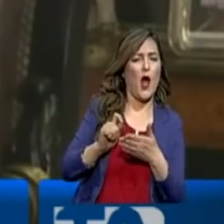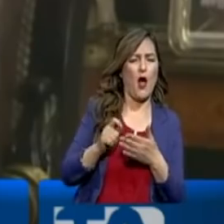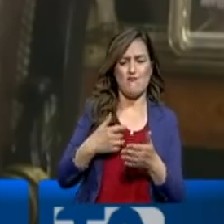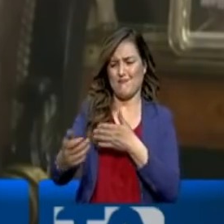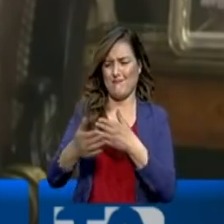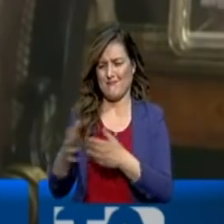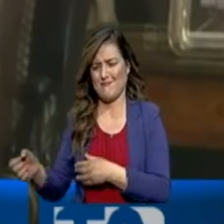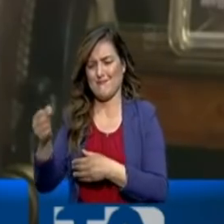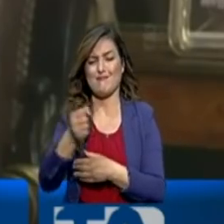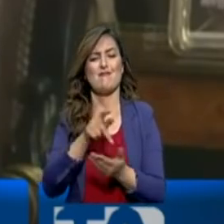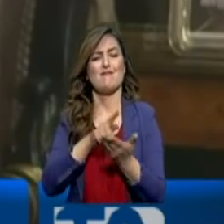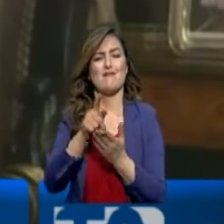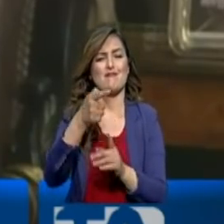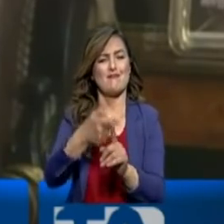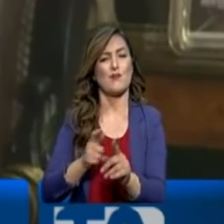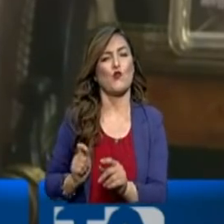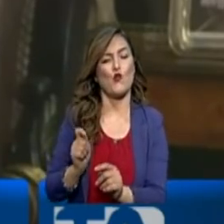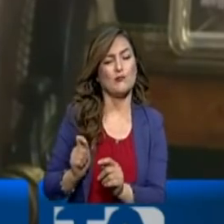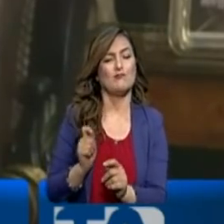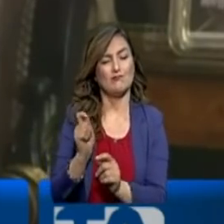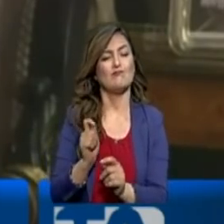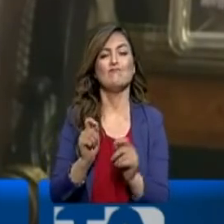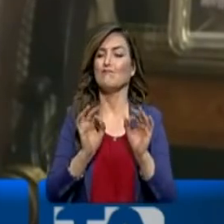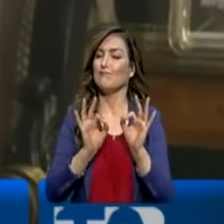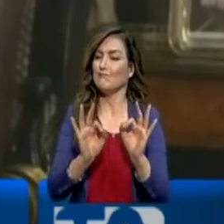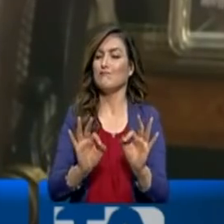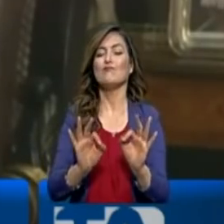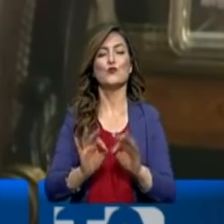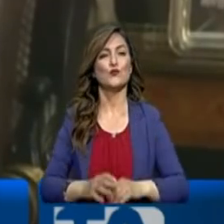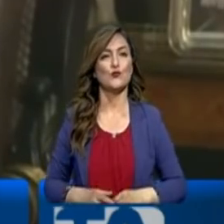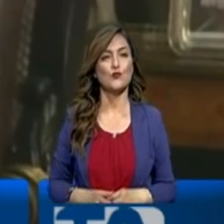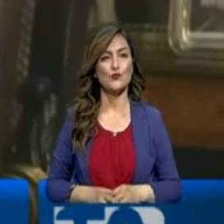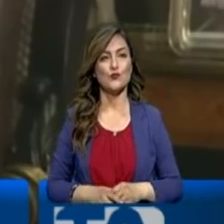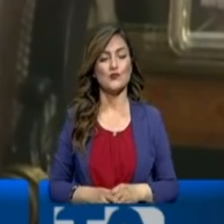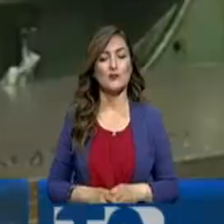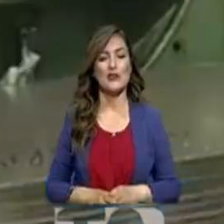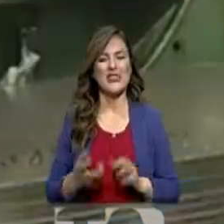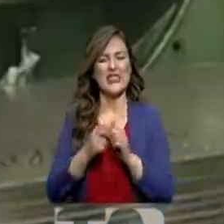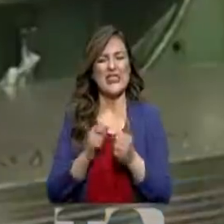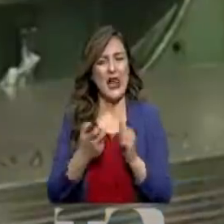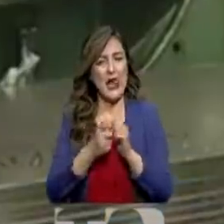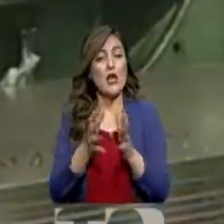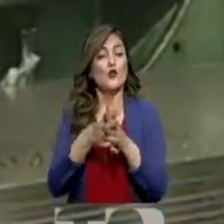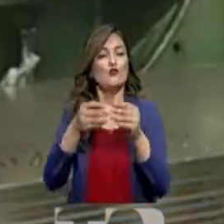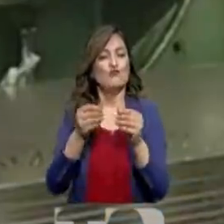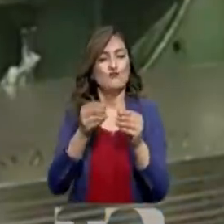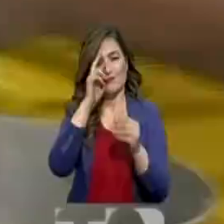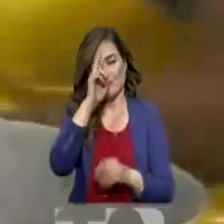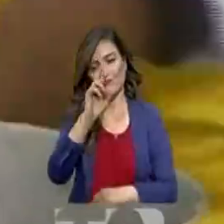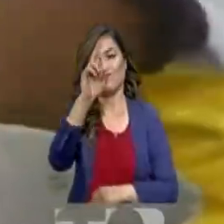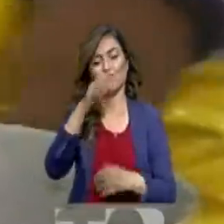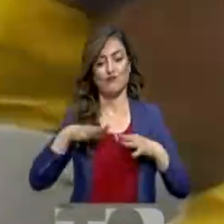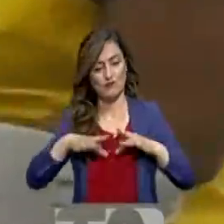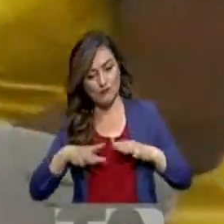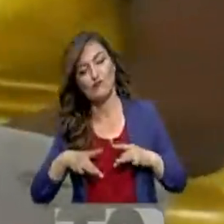pagarles buenos salarios, se está proponiendo aligerar algunas cargas. Se respetarían vacaciones, habrá